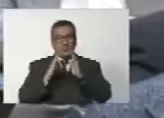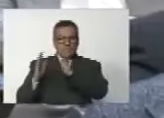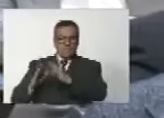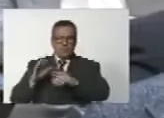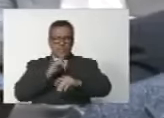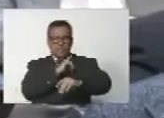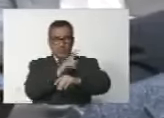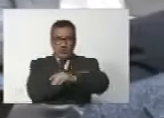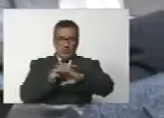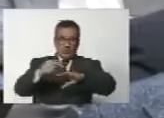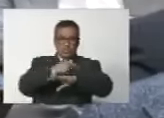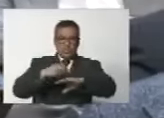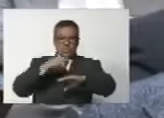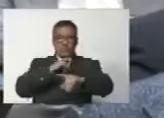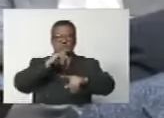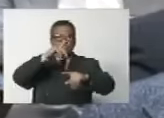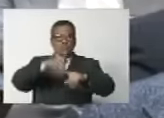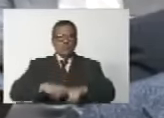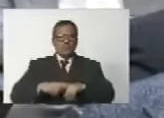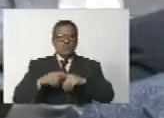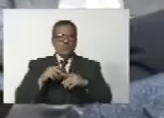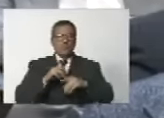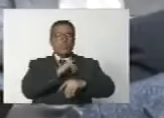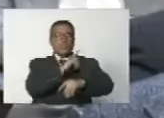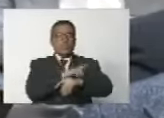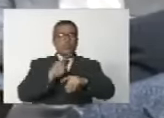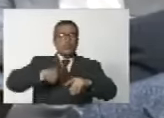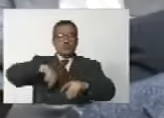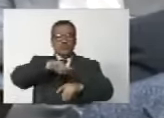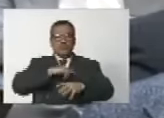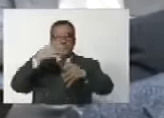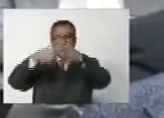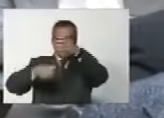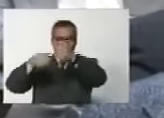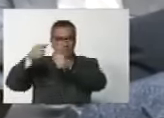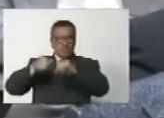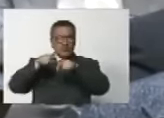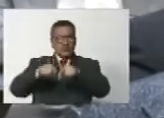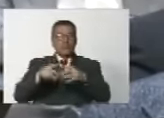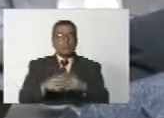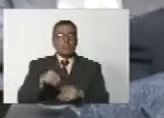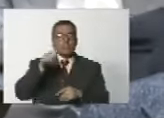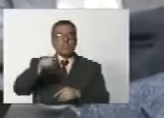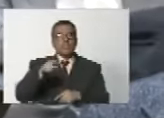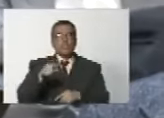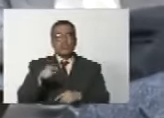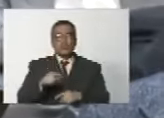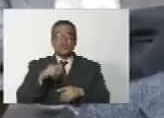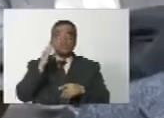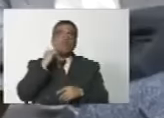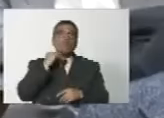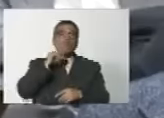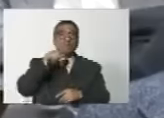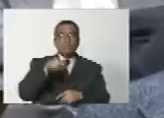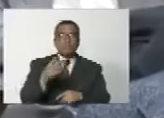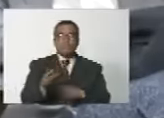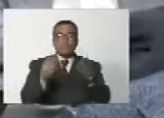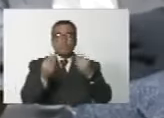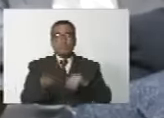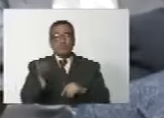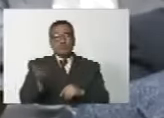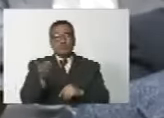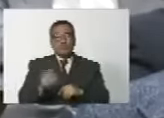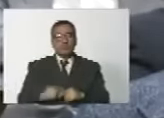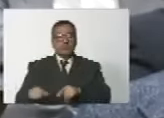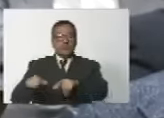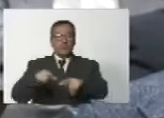del poder, que son entidades de poder, nuestros consejos comunales y comunas. Tuvimos una experiencia importantísima